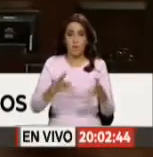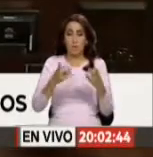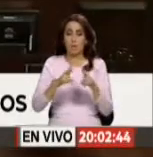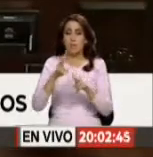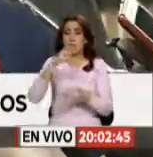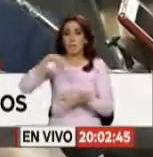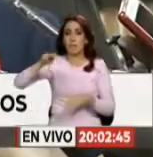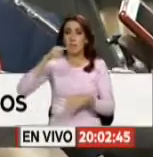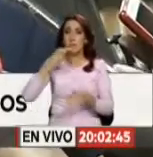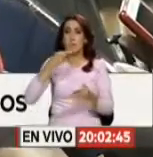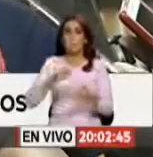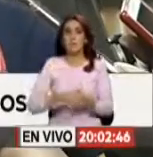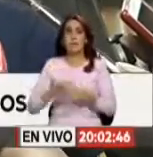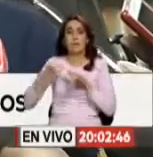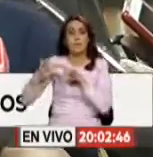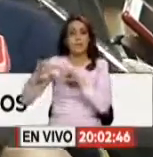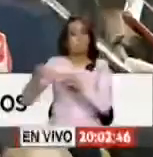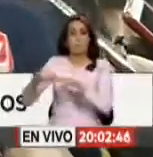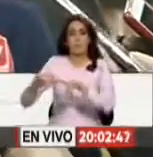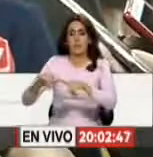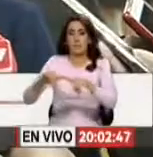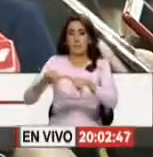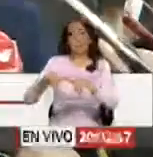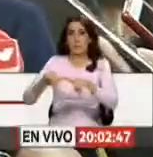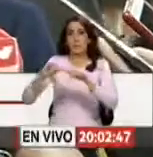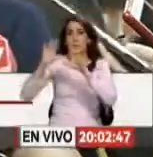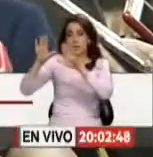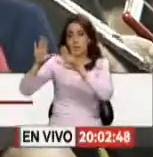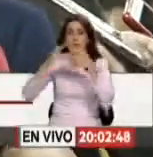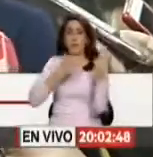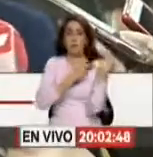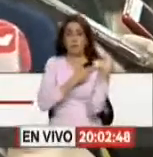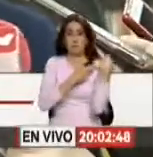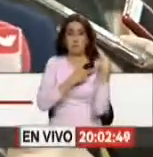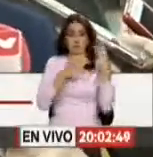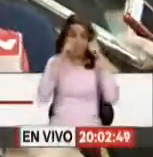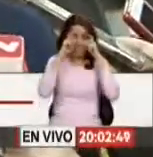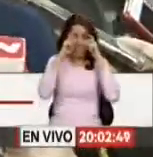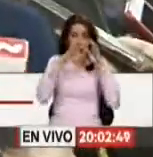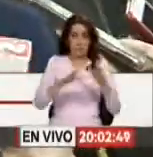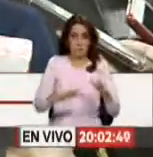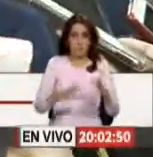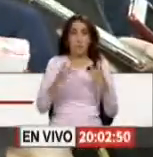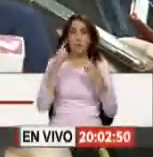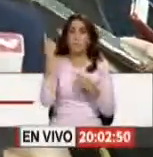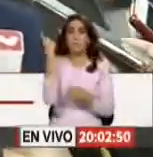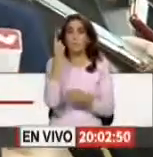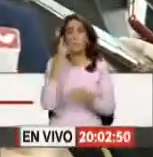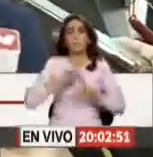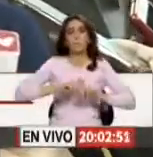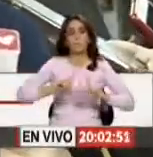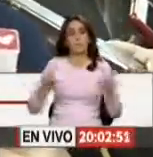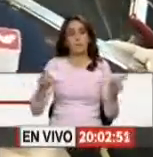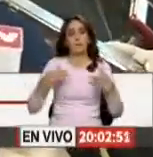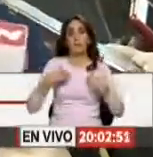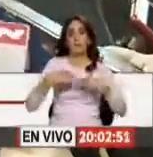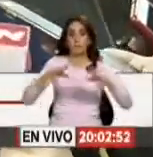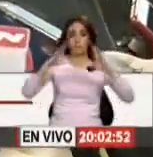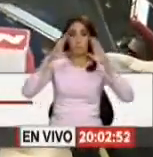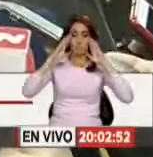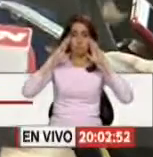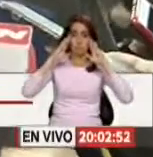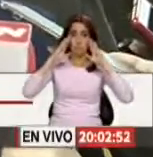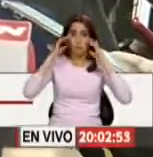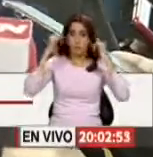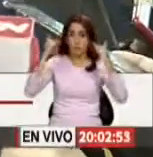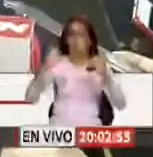Romo reaccionó. Dejemos que, si es que corresponde, la Fiscalía haga su trabajo, pero sobre todo no hay que perder de vista que